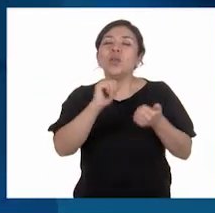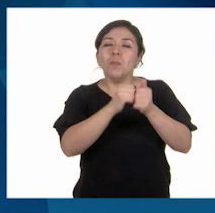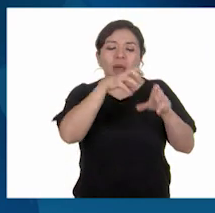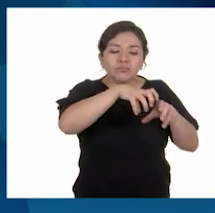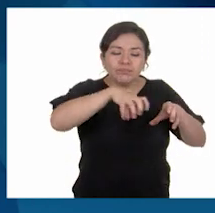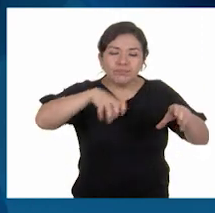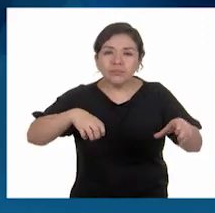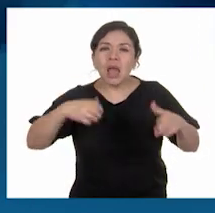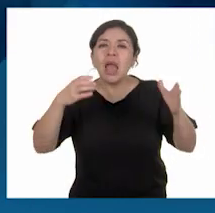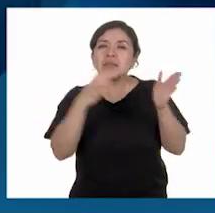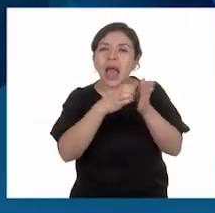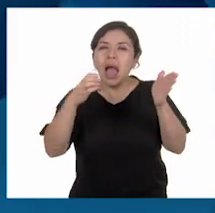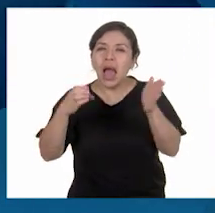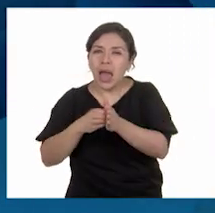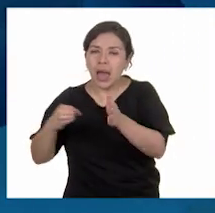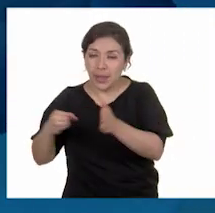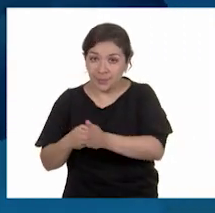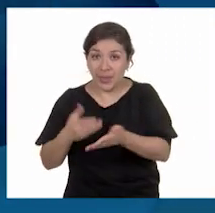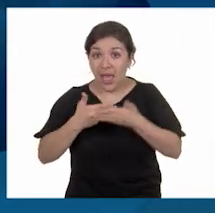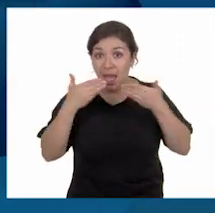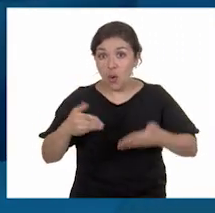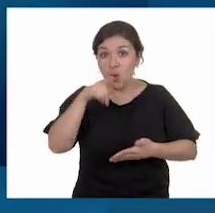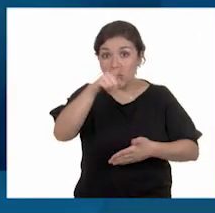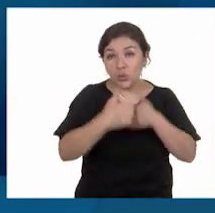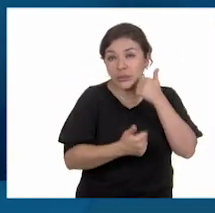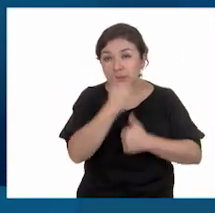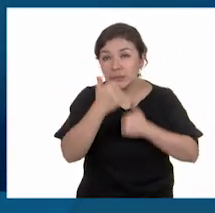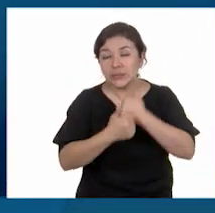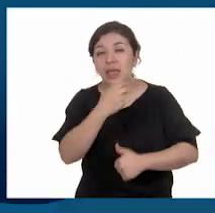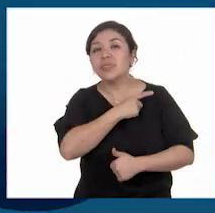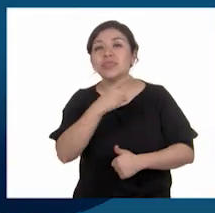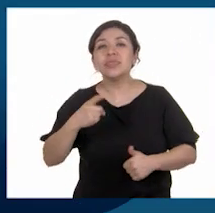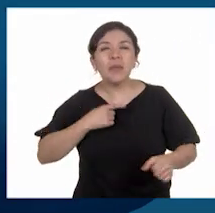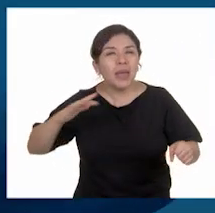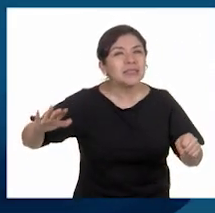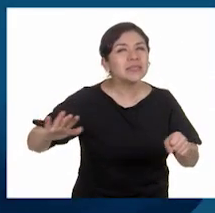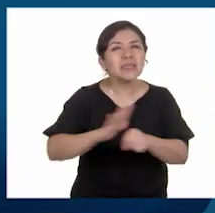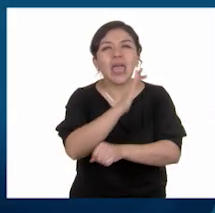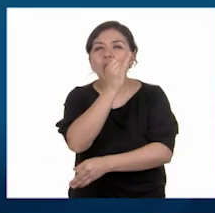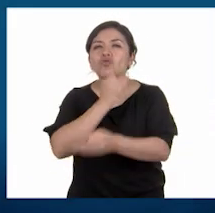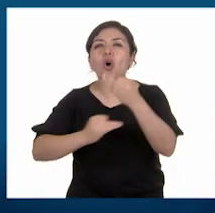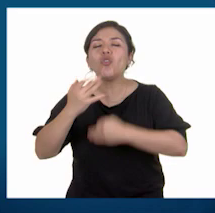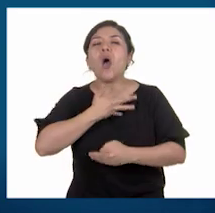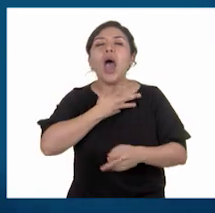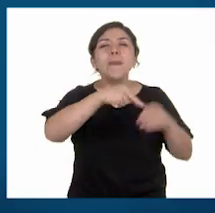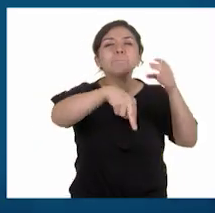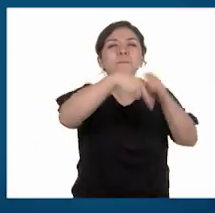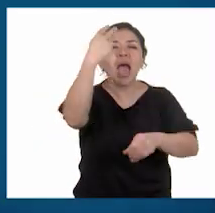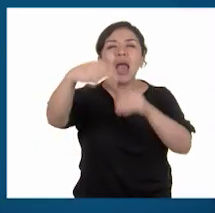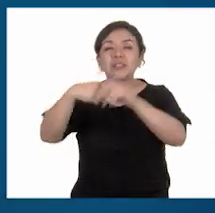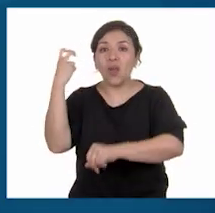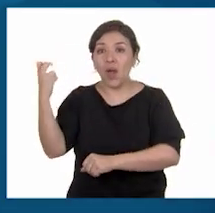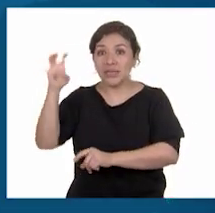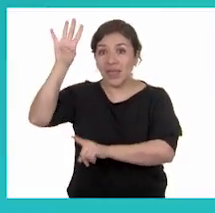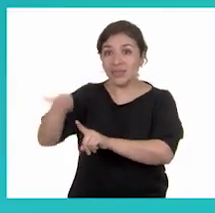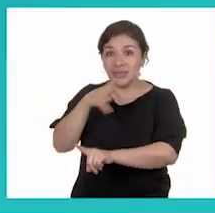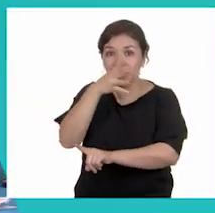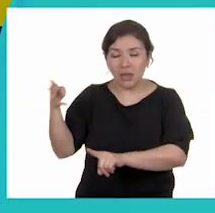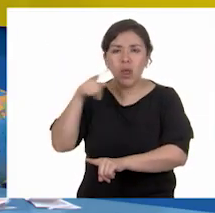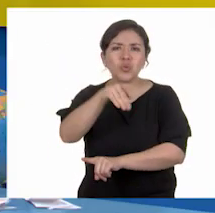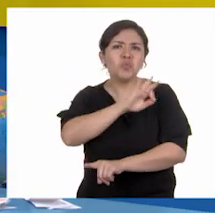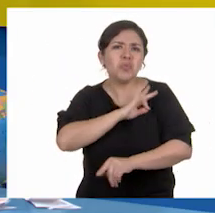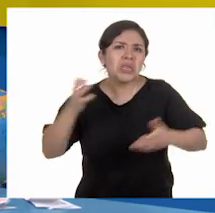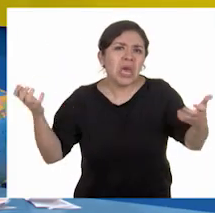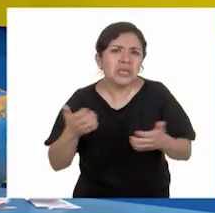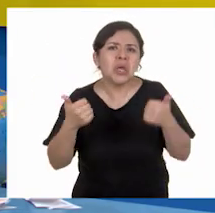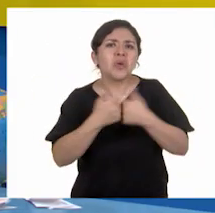pan. Nuestro desafío ahora es llenar todos los lugares vacíos de la tabla. Podemos